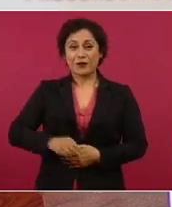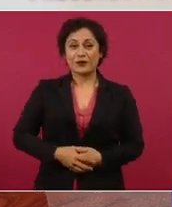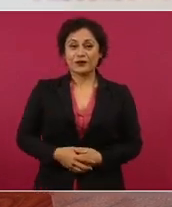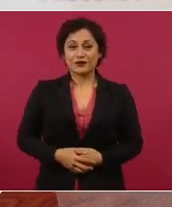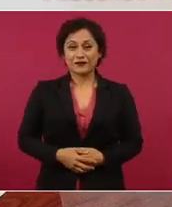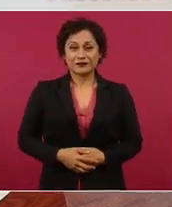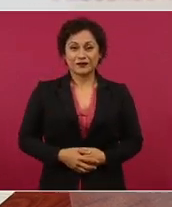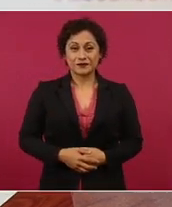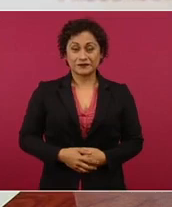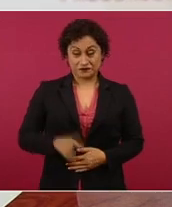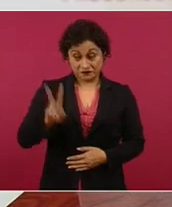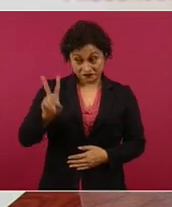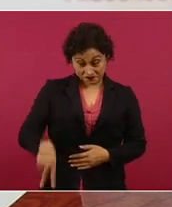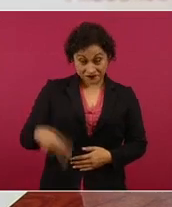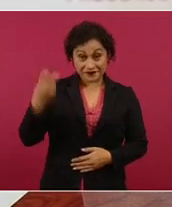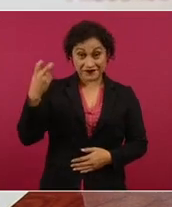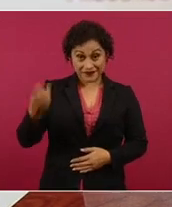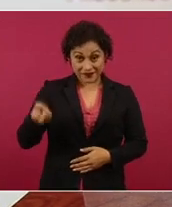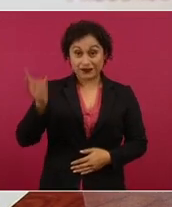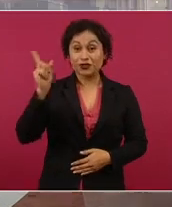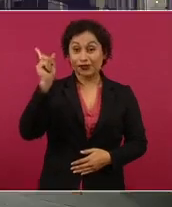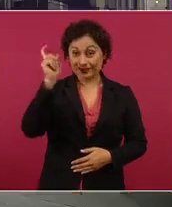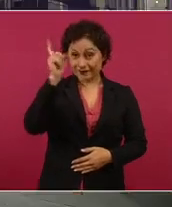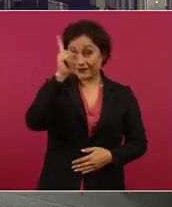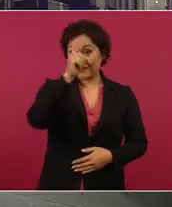Eso es complejo.